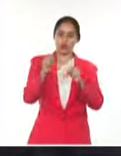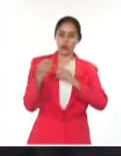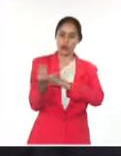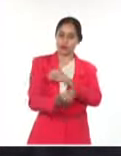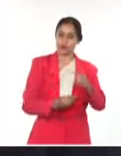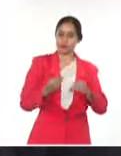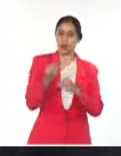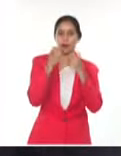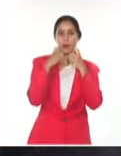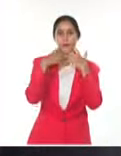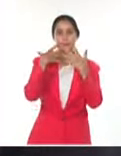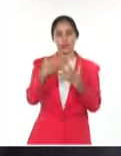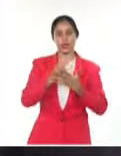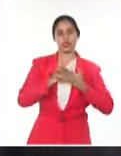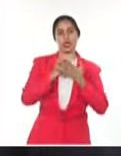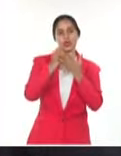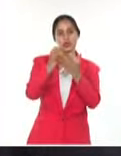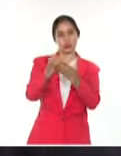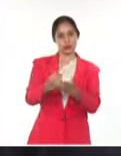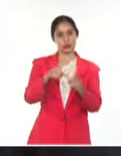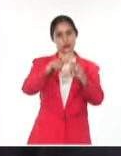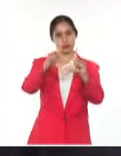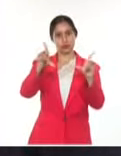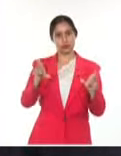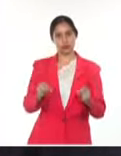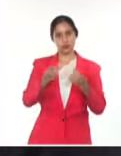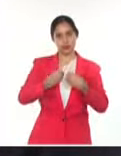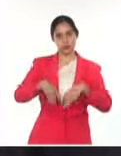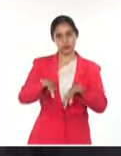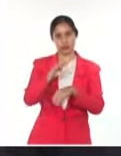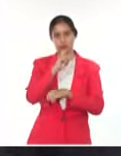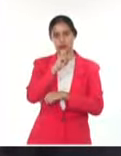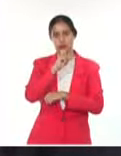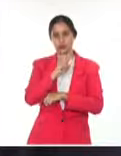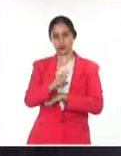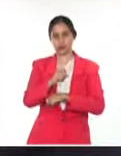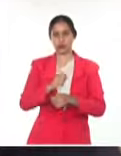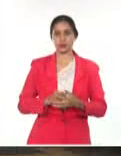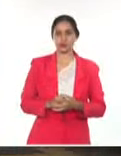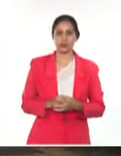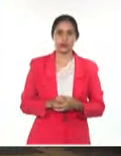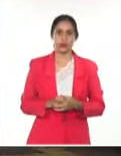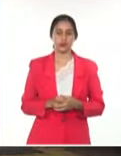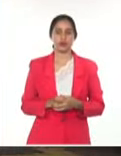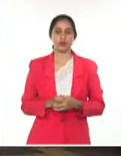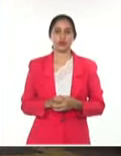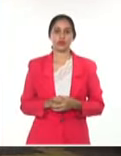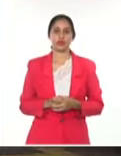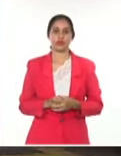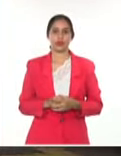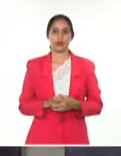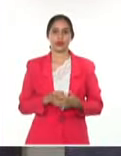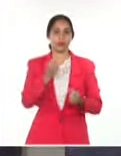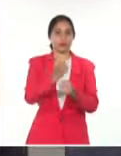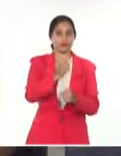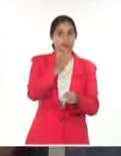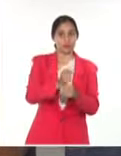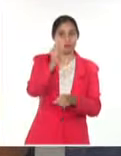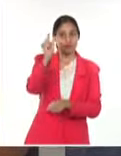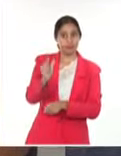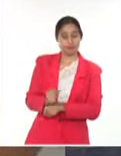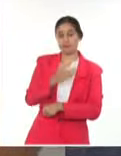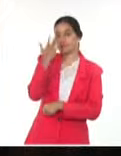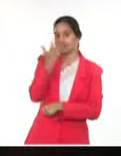capaz también de ayudar al país en un momento tan difícil y tan complejo como este que estamos viviendo. Trabajadores civiles de la